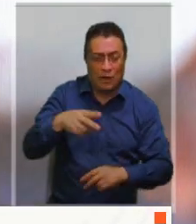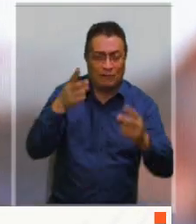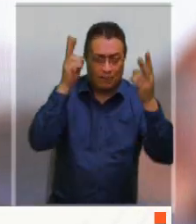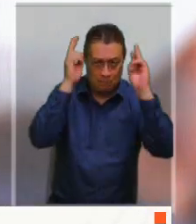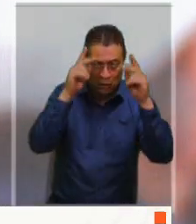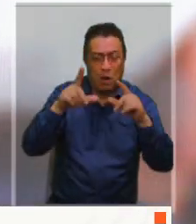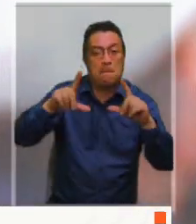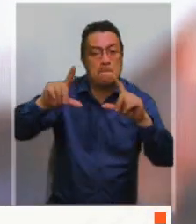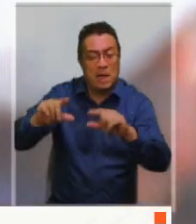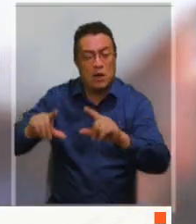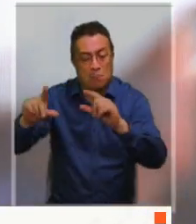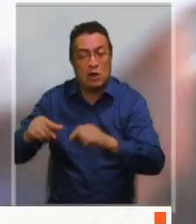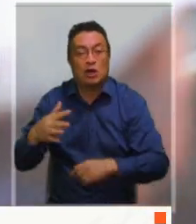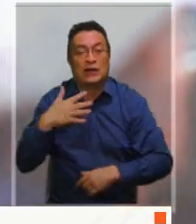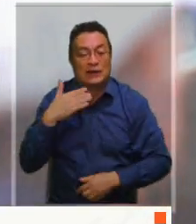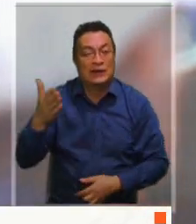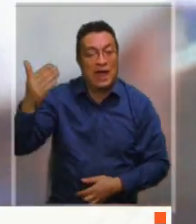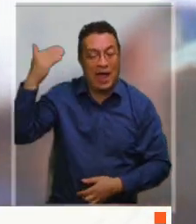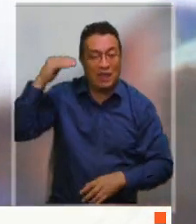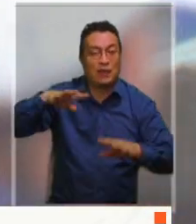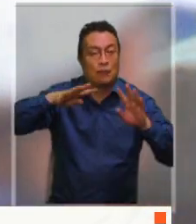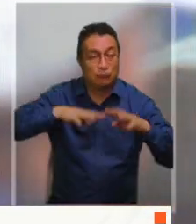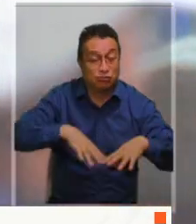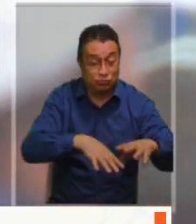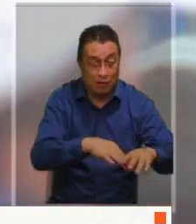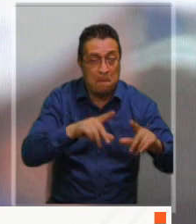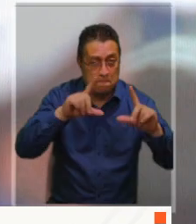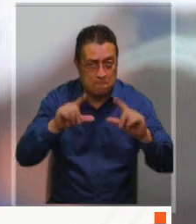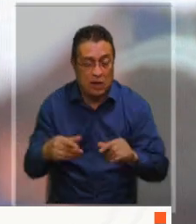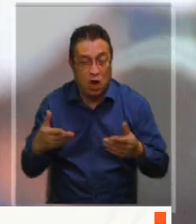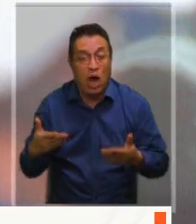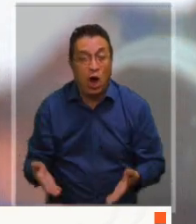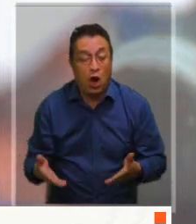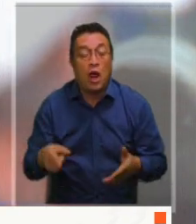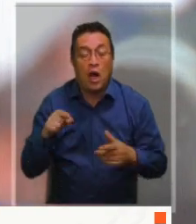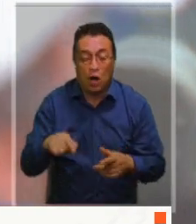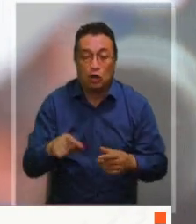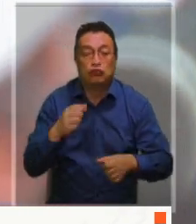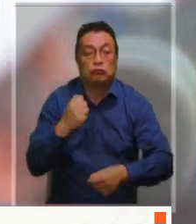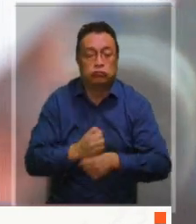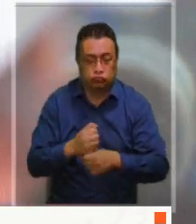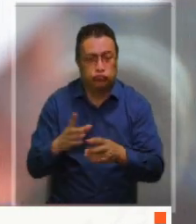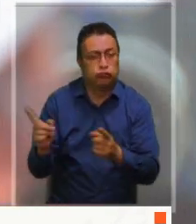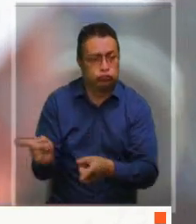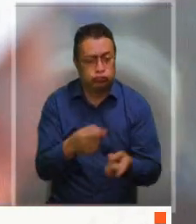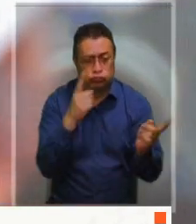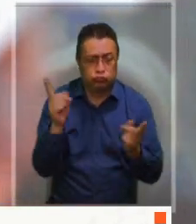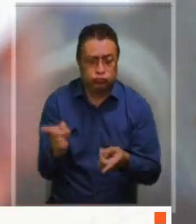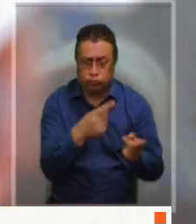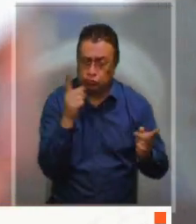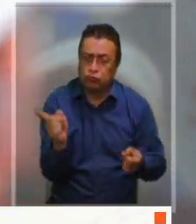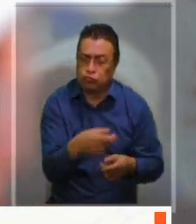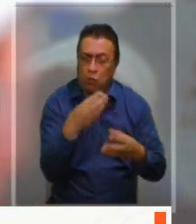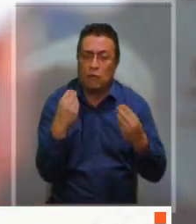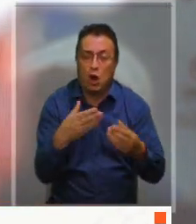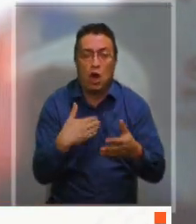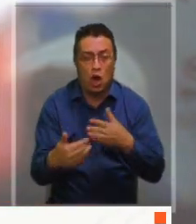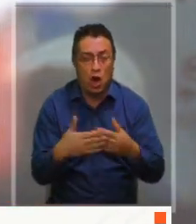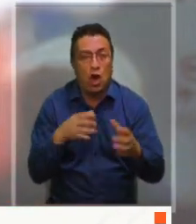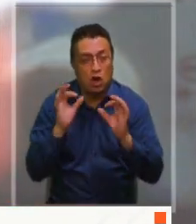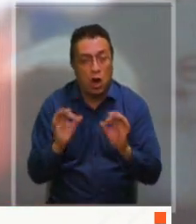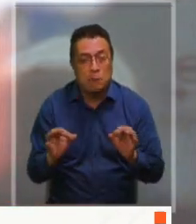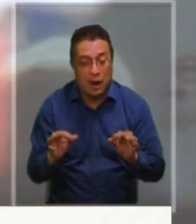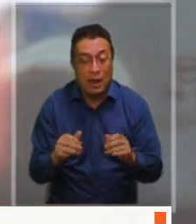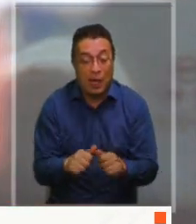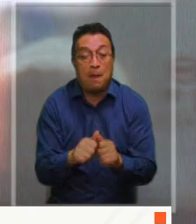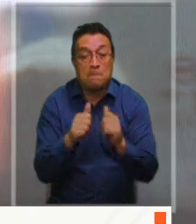menos pasajeros que los que teníamos antes del estallido social y por lo tanto el servicio está operando no solamente con alta fluidez, con bastante regularidad, sino que además